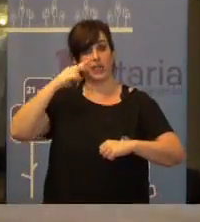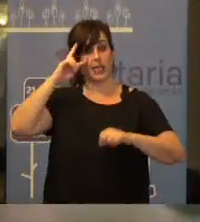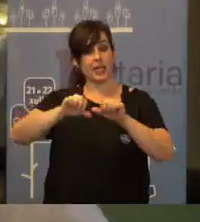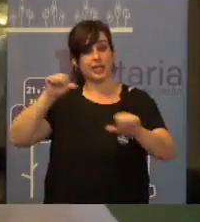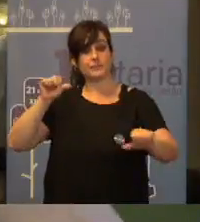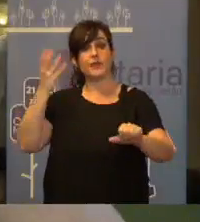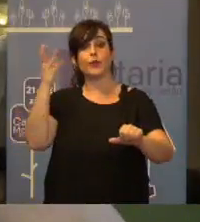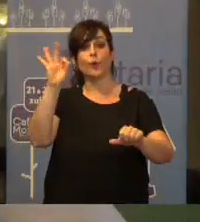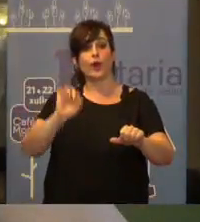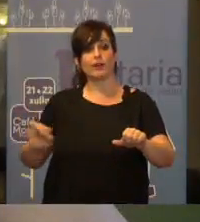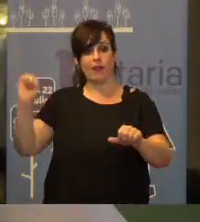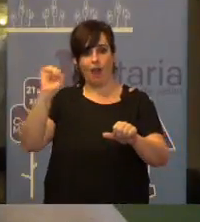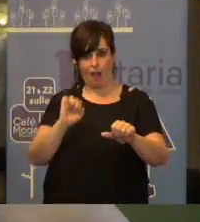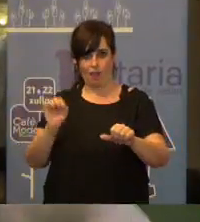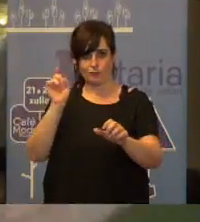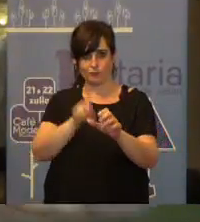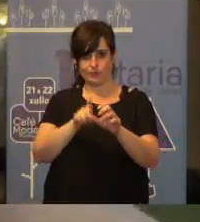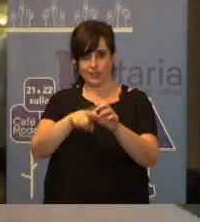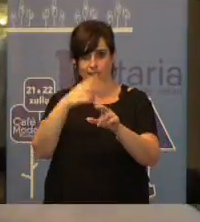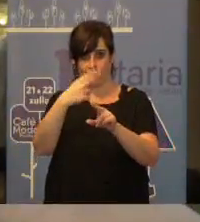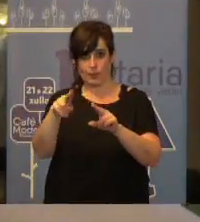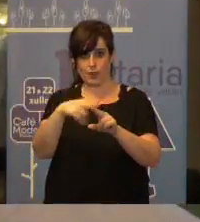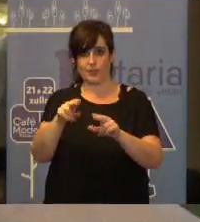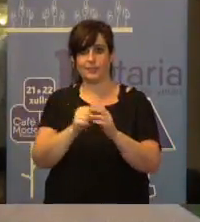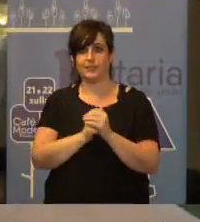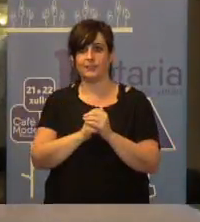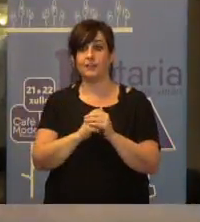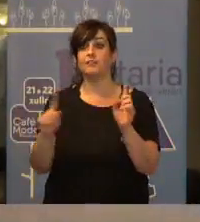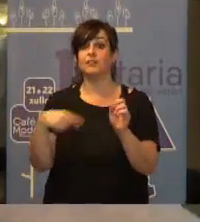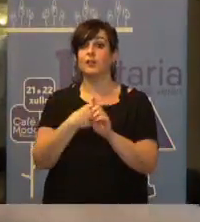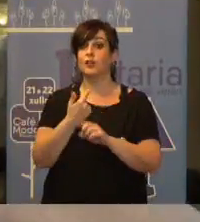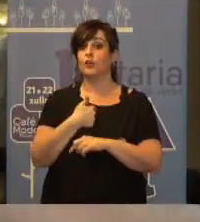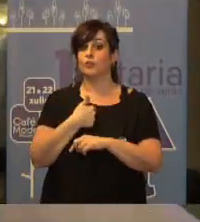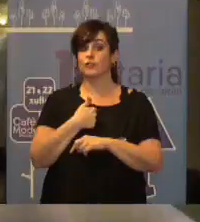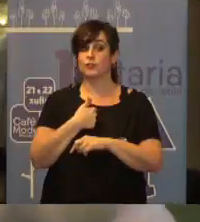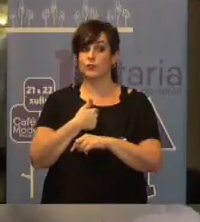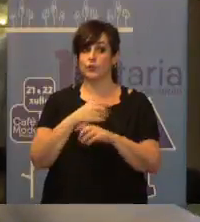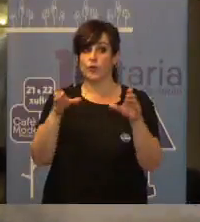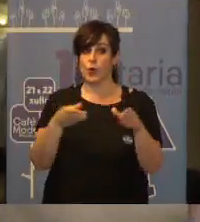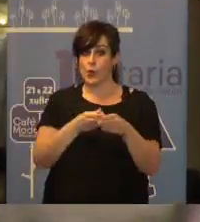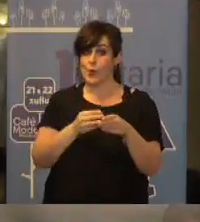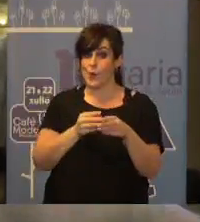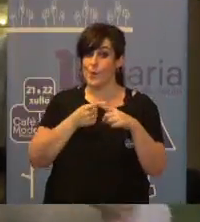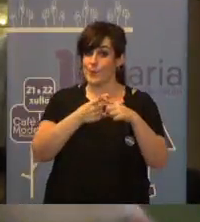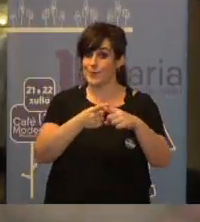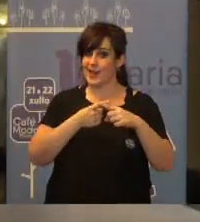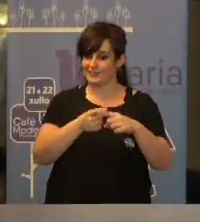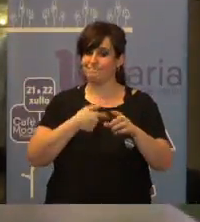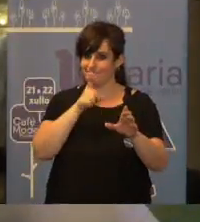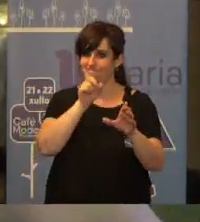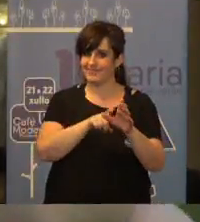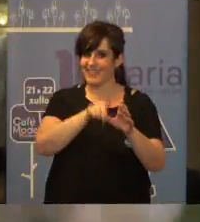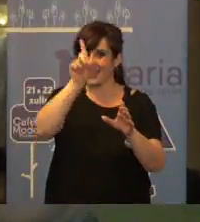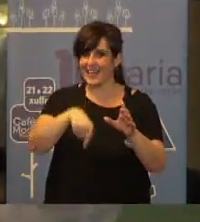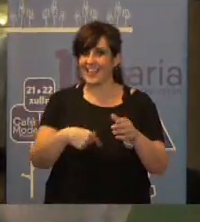de 40 anos de militancia política, formei parte do maldito bipartito, e, bueno, todas esas